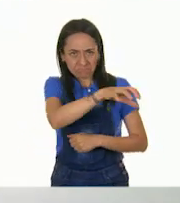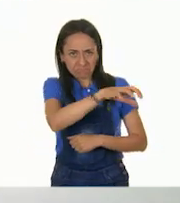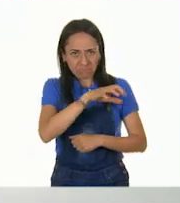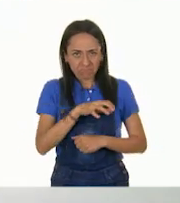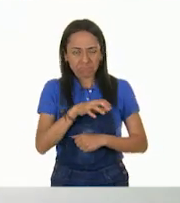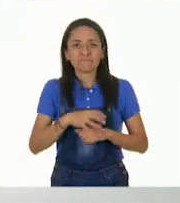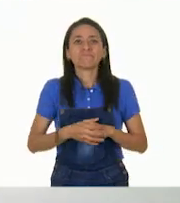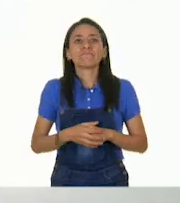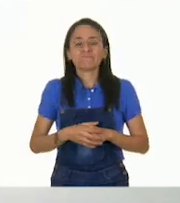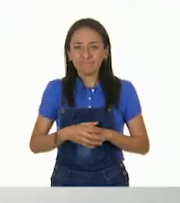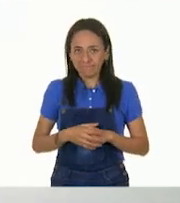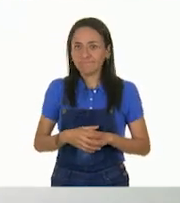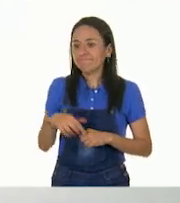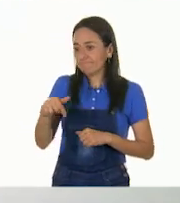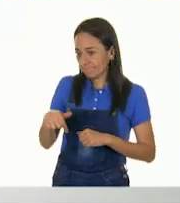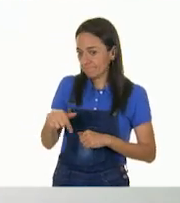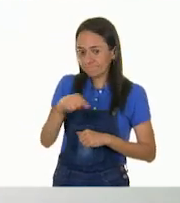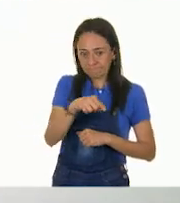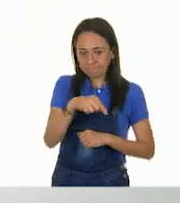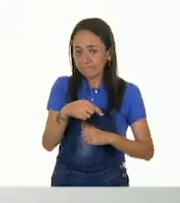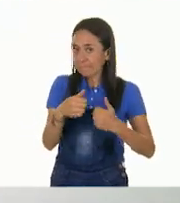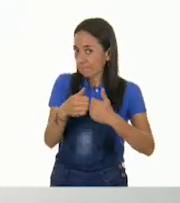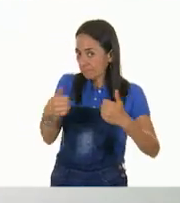unos de otros